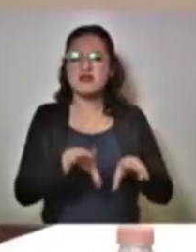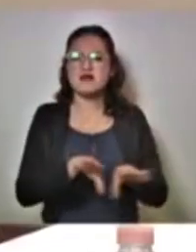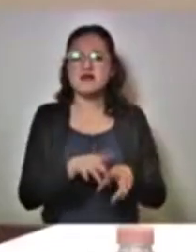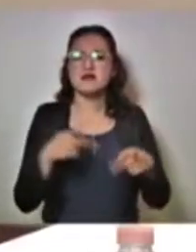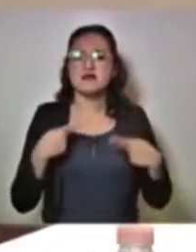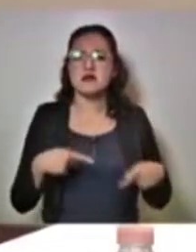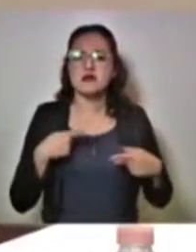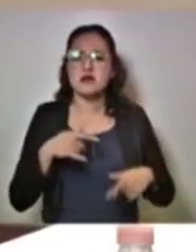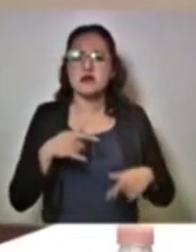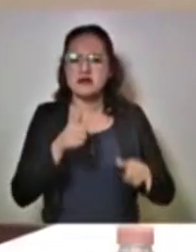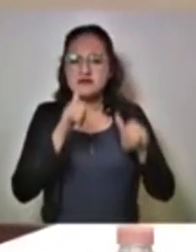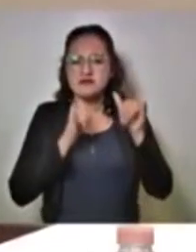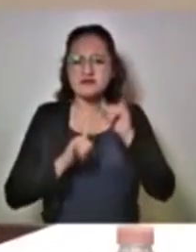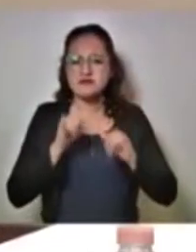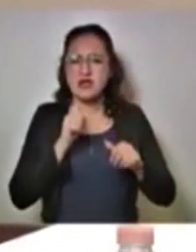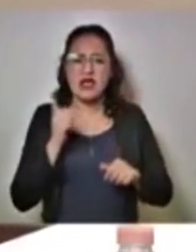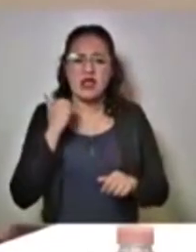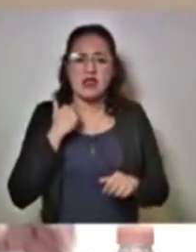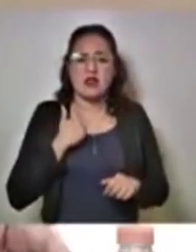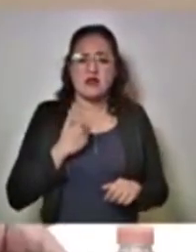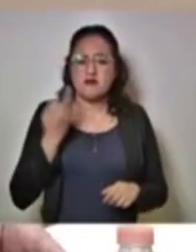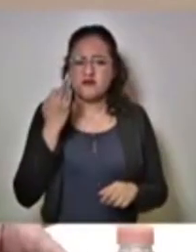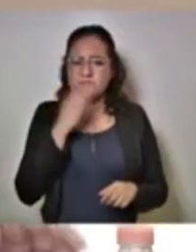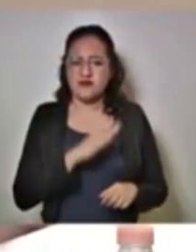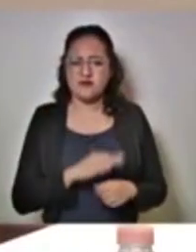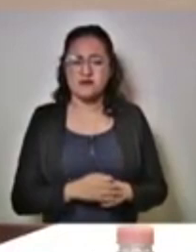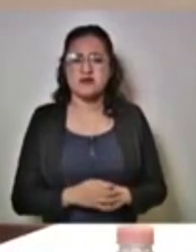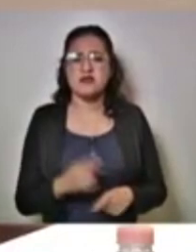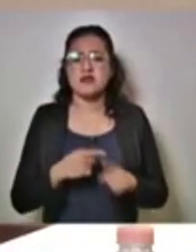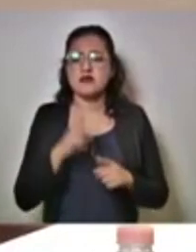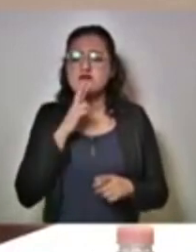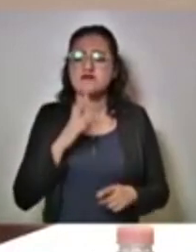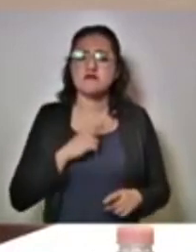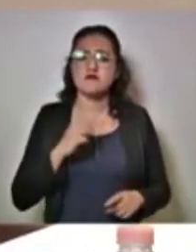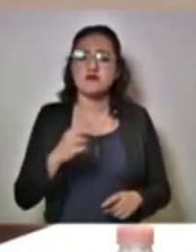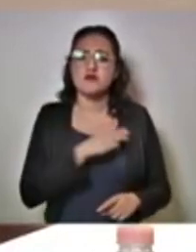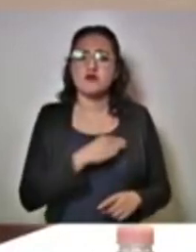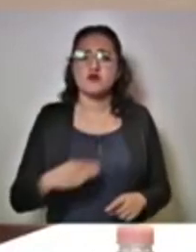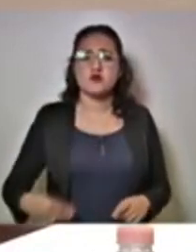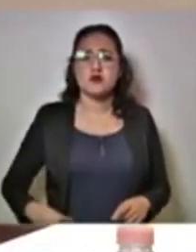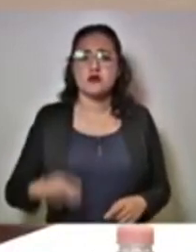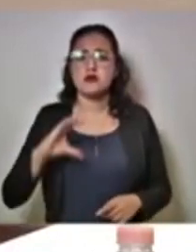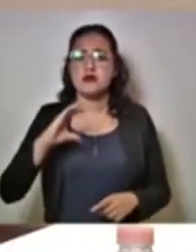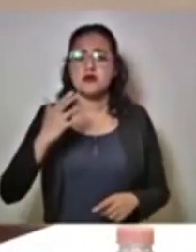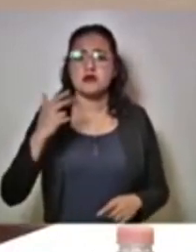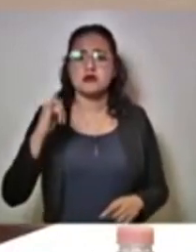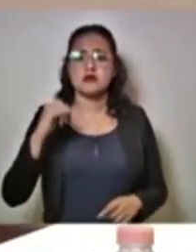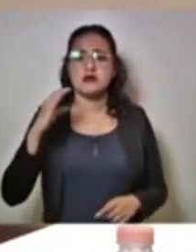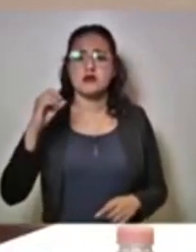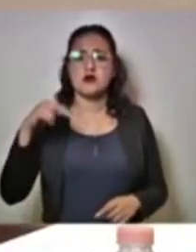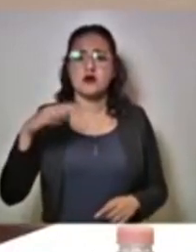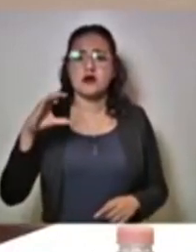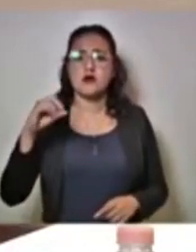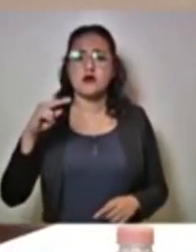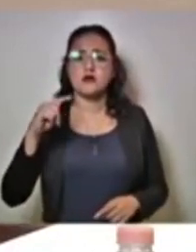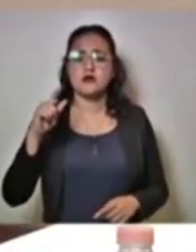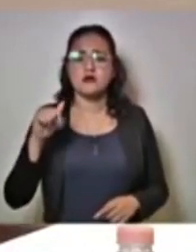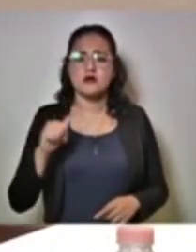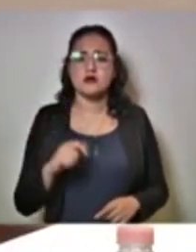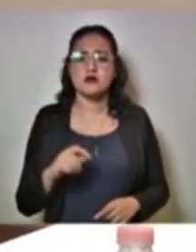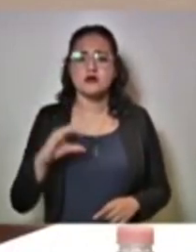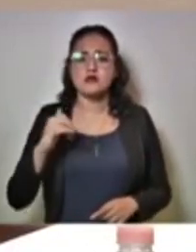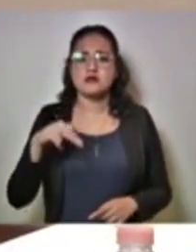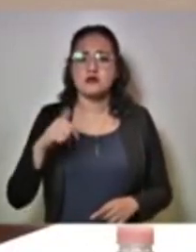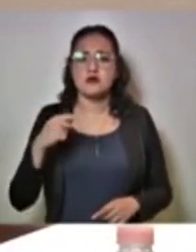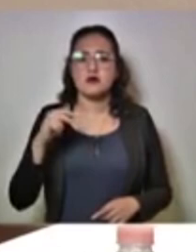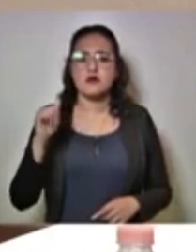parte el secretario de gobernación david méndez márquez reportó el fallecimiento de dos hombres poblanos en eeuu uno de 59 años de edad